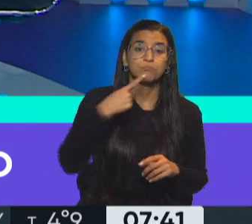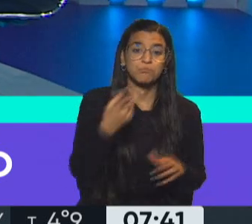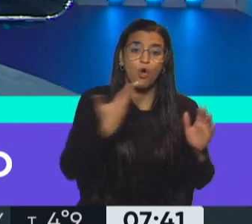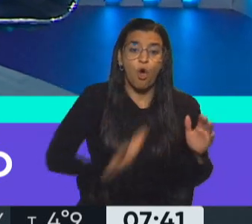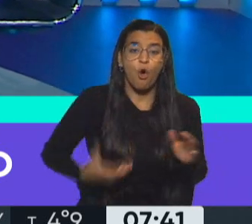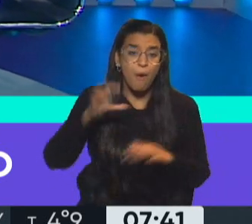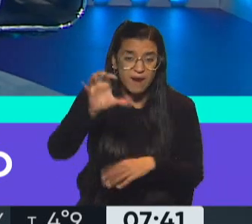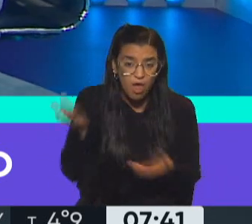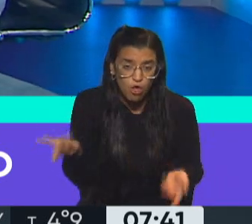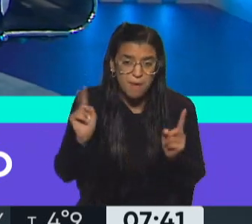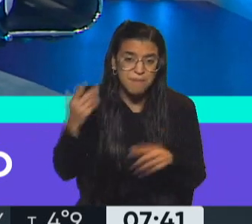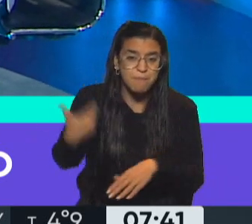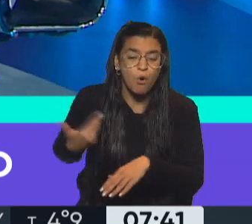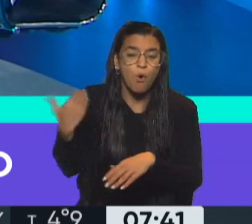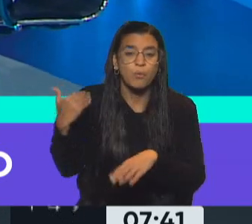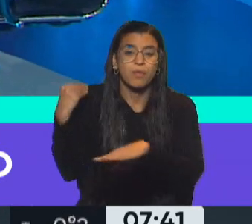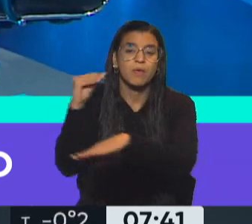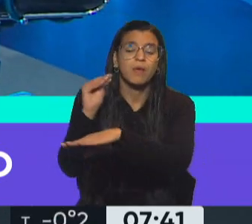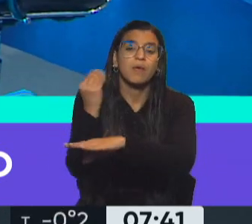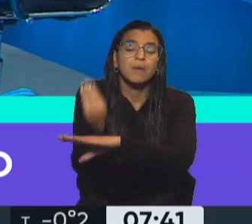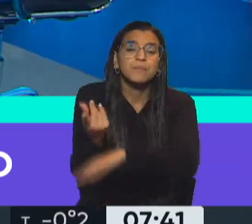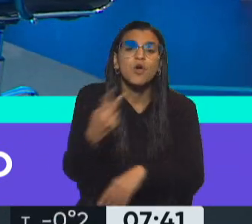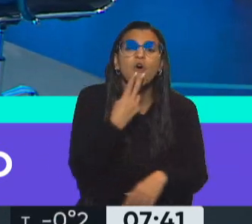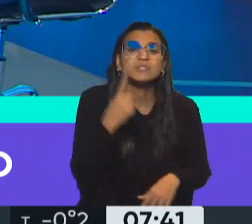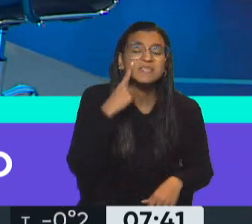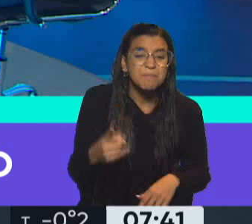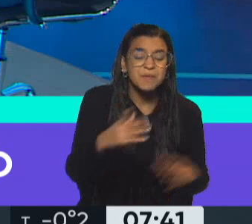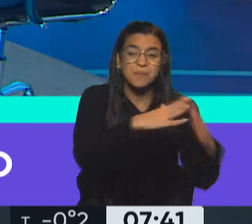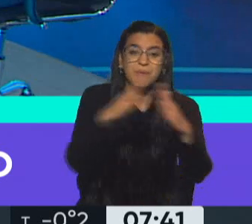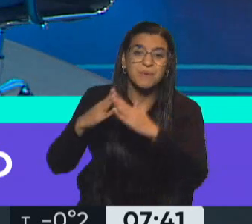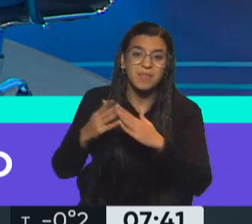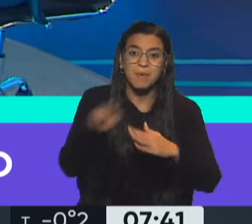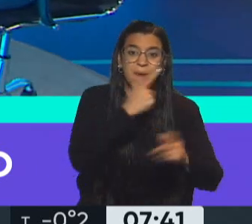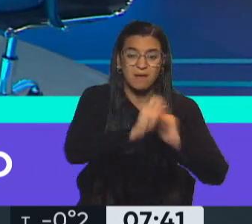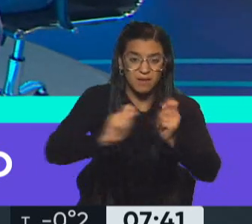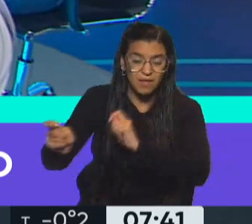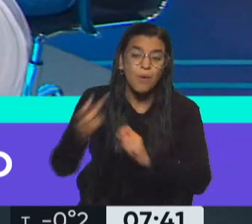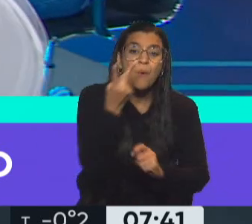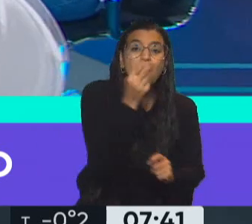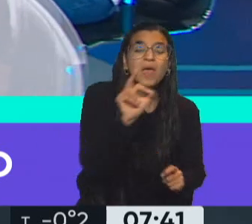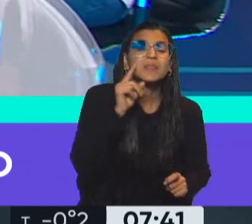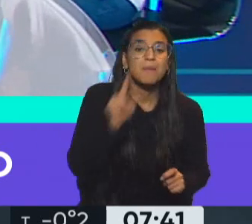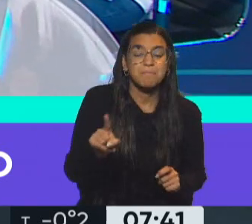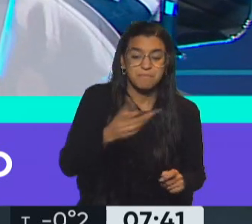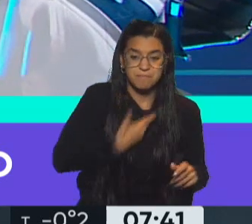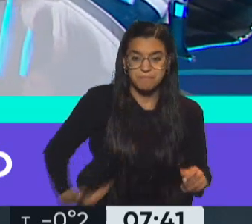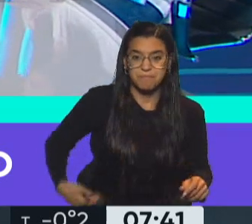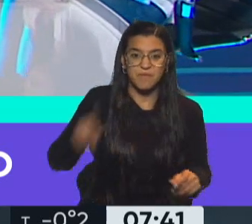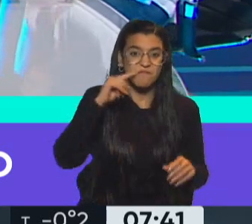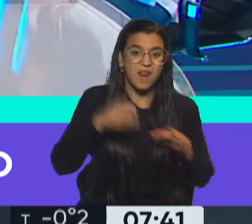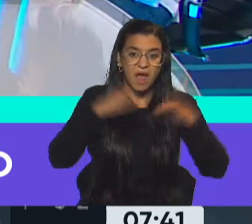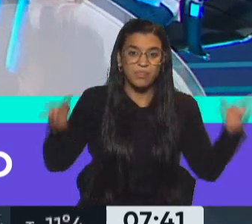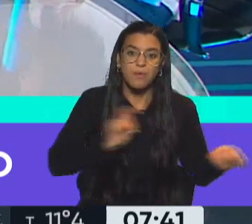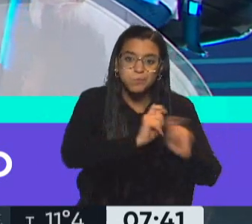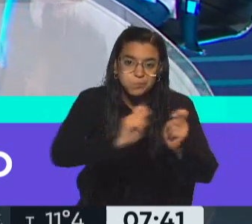Es más, contrastó con las 11.000 viviendas que entregó Macri durante 4 años, 20.000 en lo que va del gobierno de Alberto Fernández.